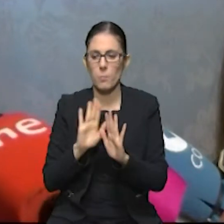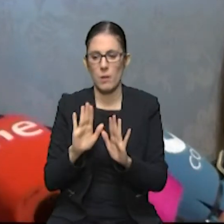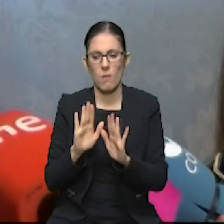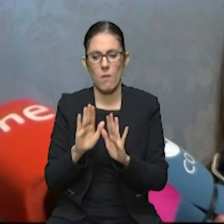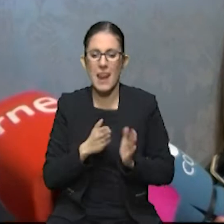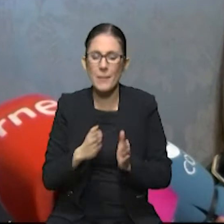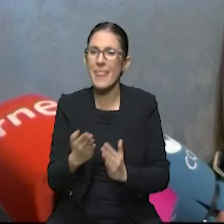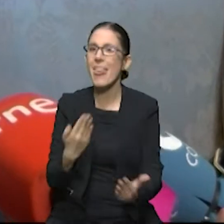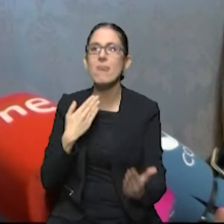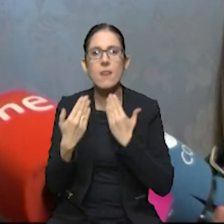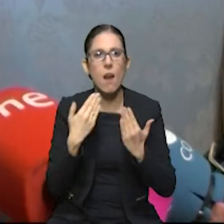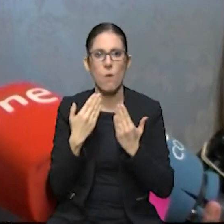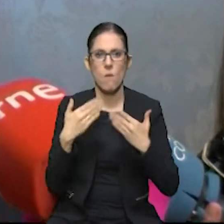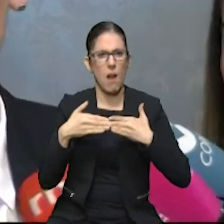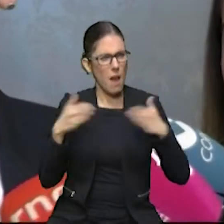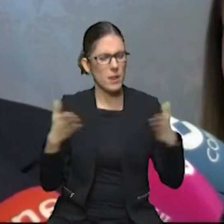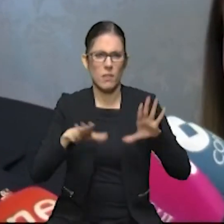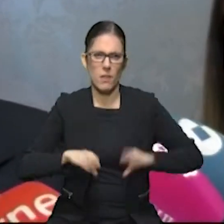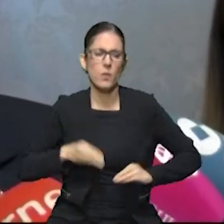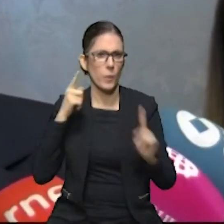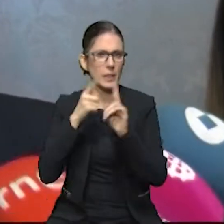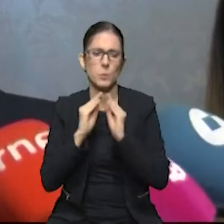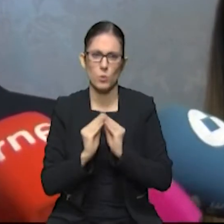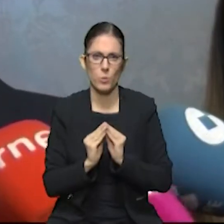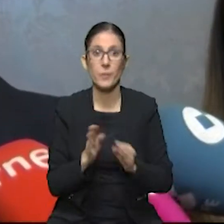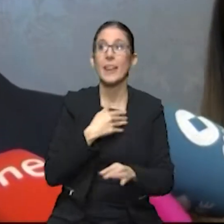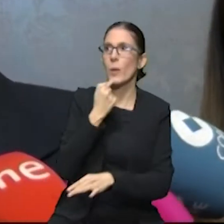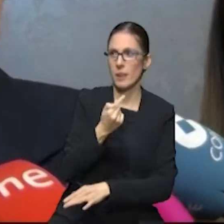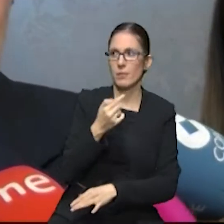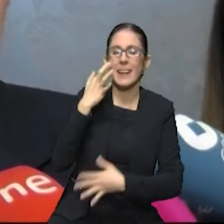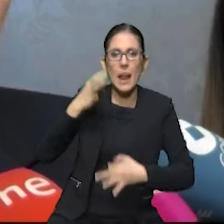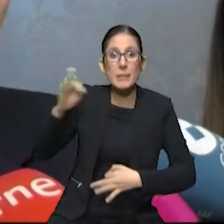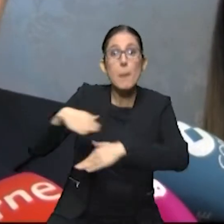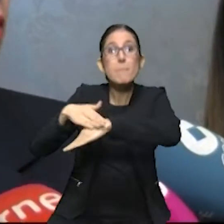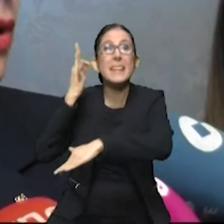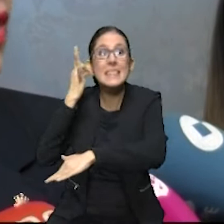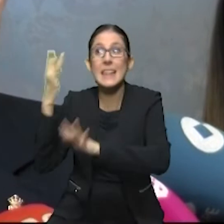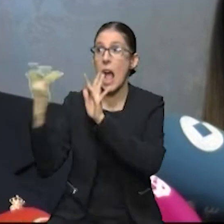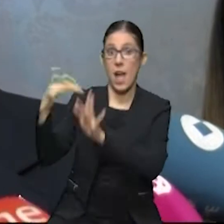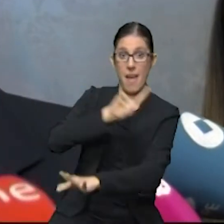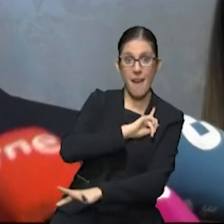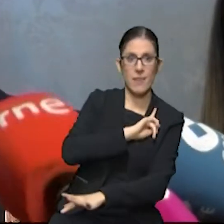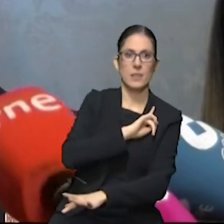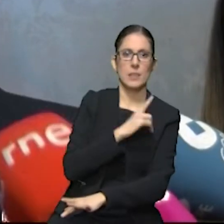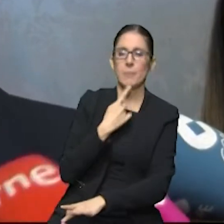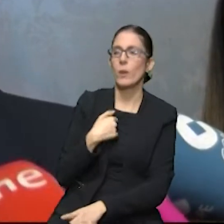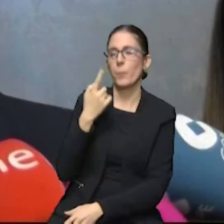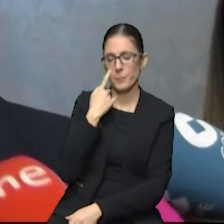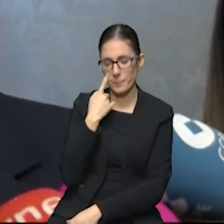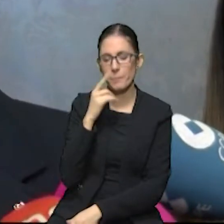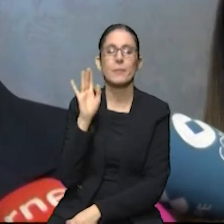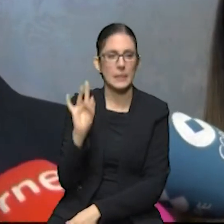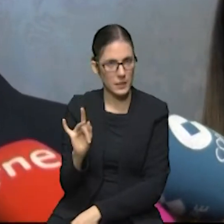abiertas para poder solucionarlo. Quiero decir que fue la propia ministra la que se puso en contacto conmigo, diciéndome, bueno, oye, que sí, que